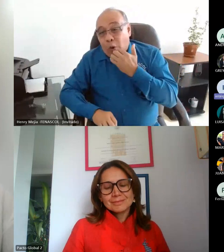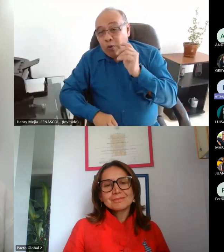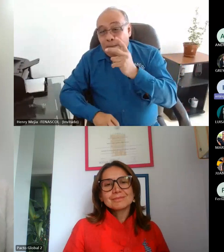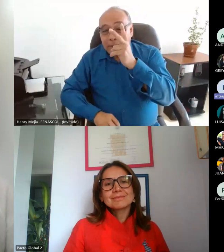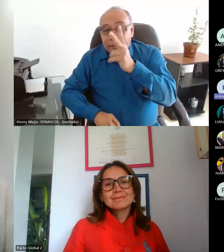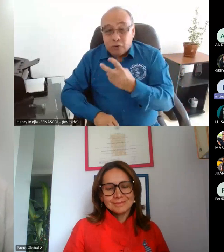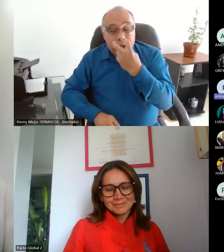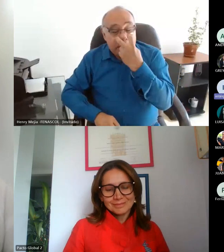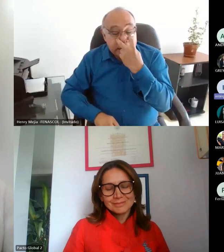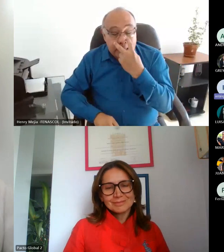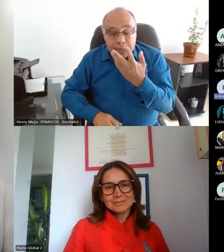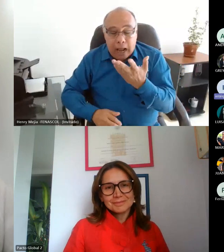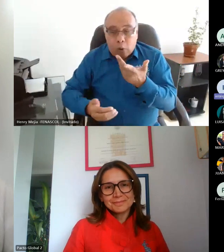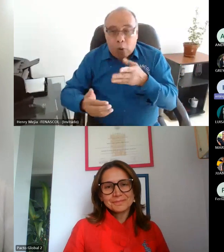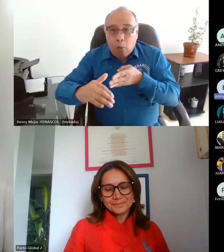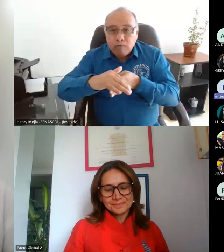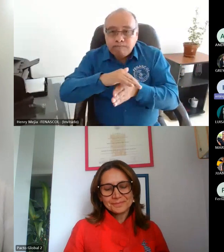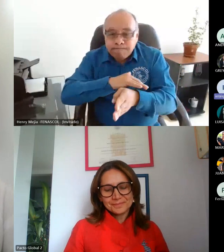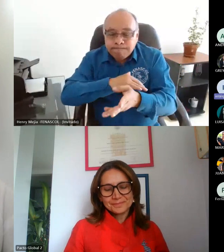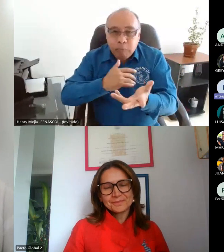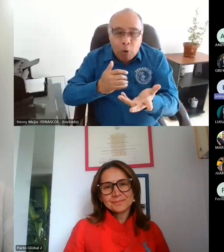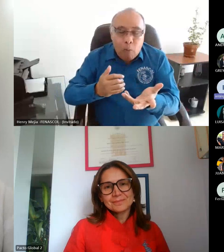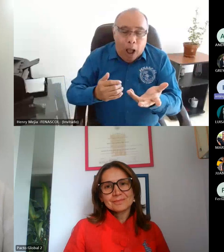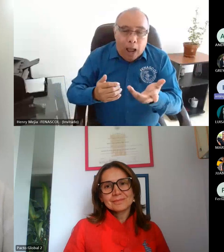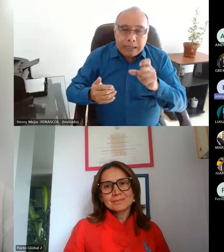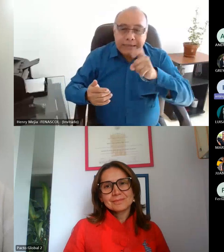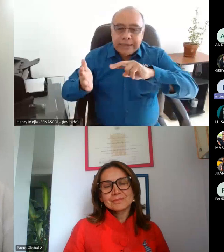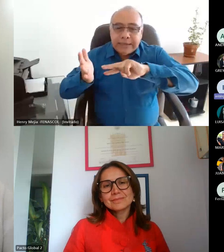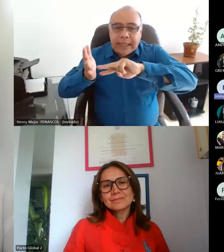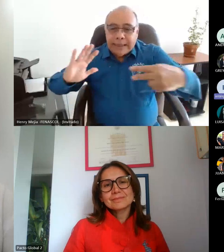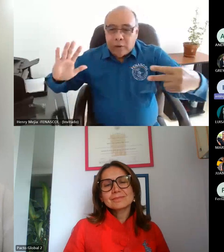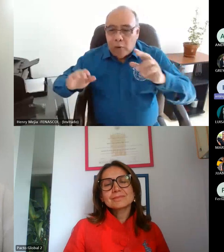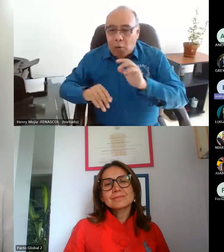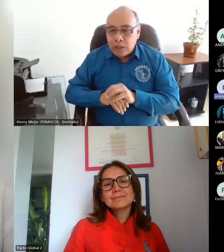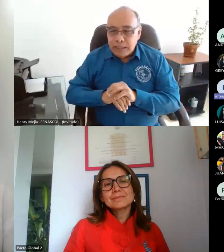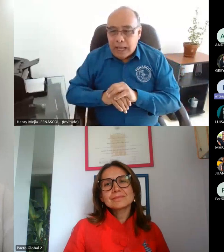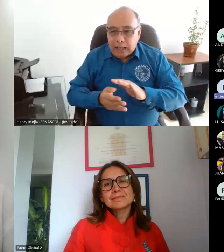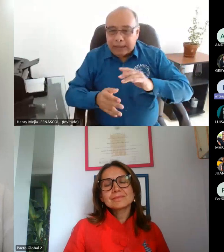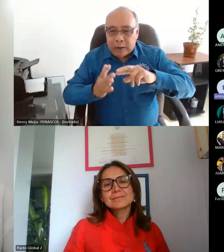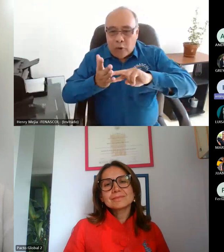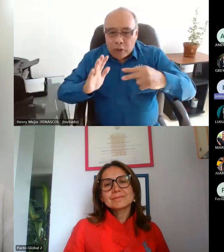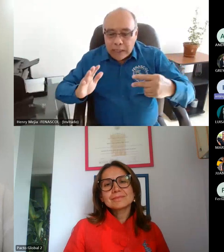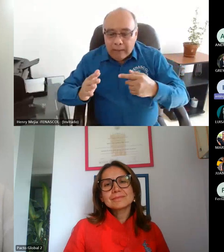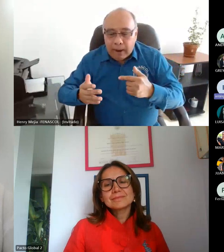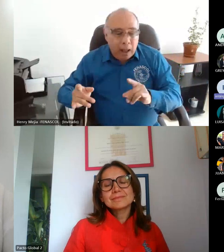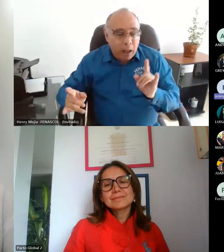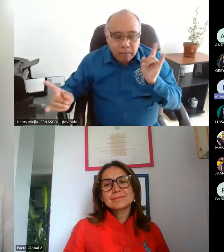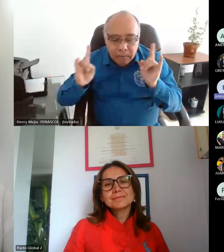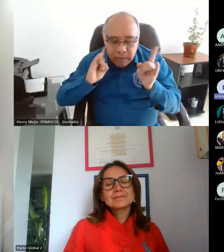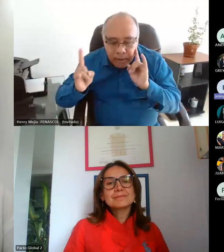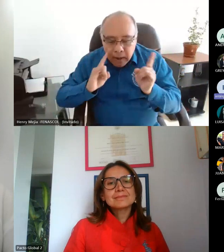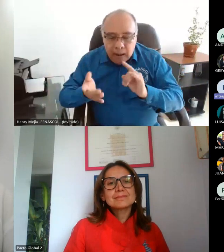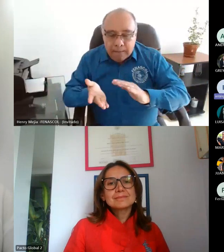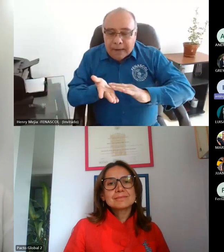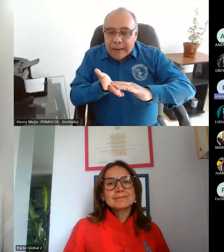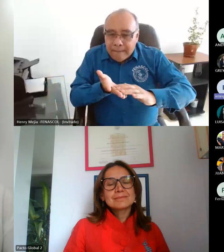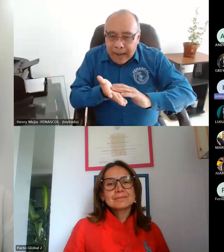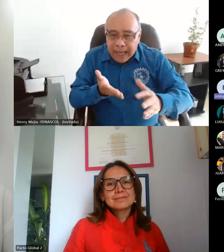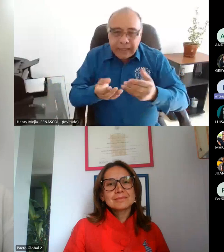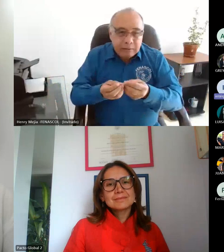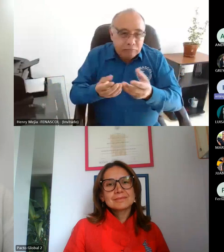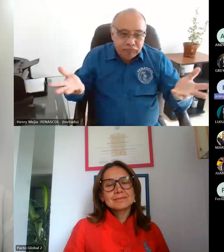y ya tenemos un idioma diferente sí eh frente a el tema de eh las personas